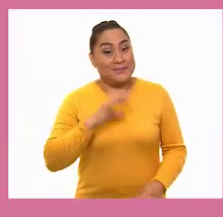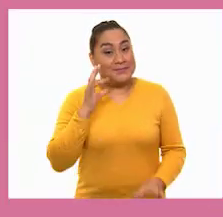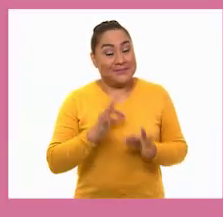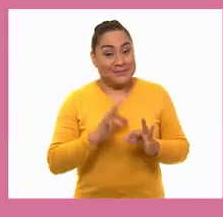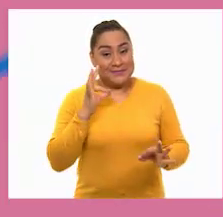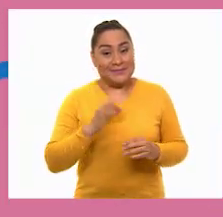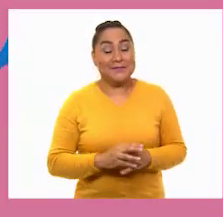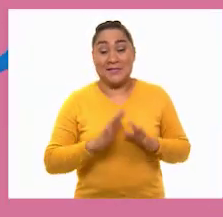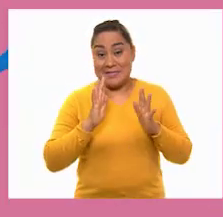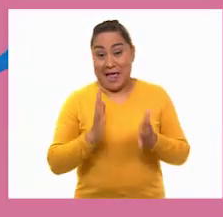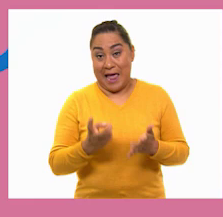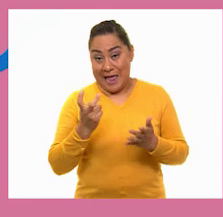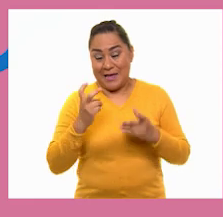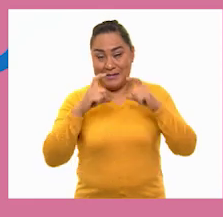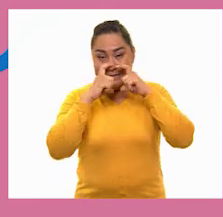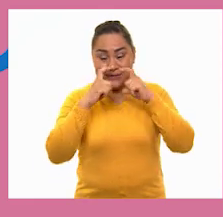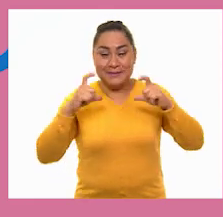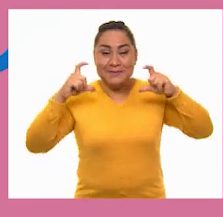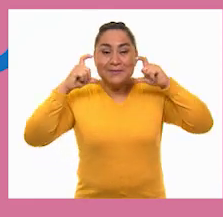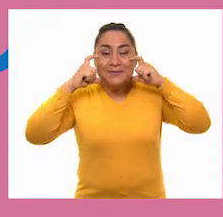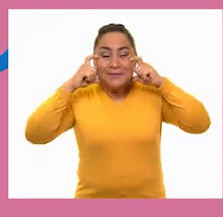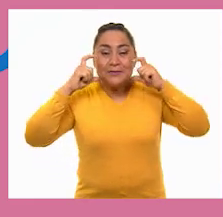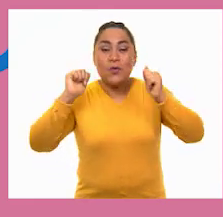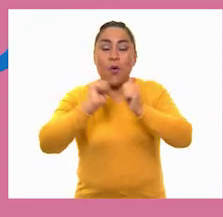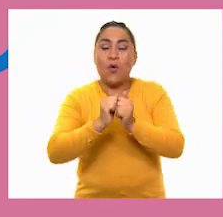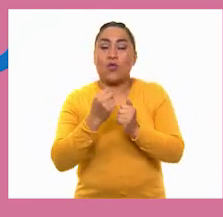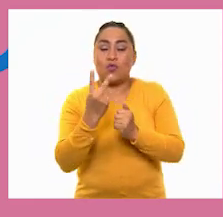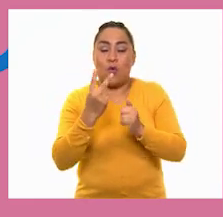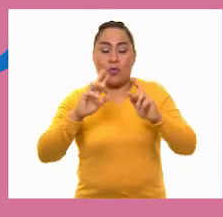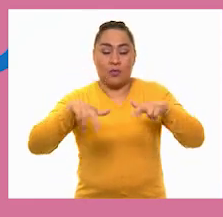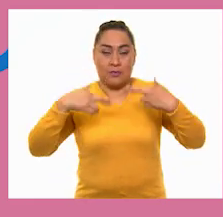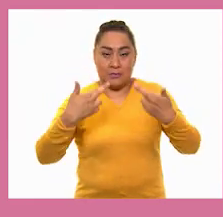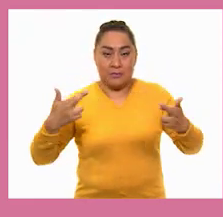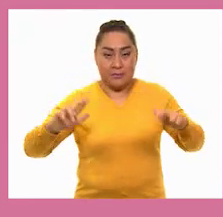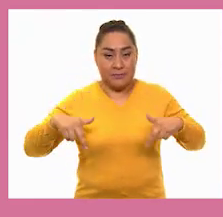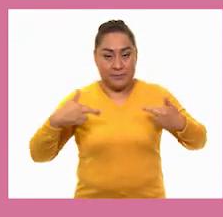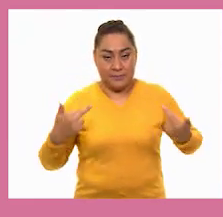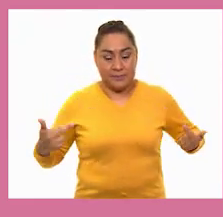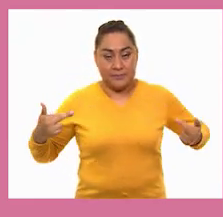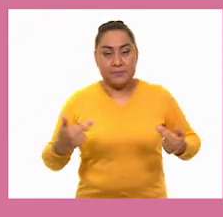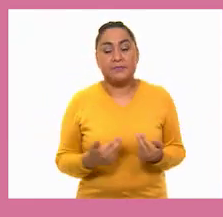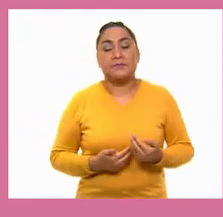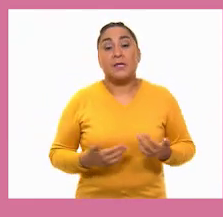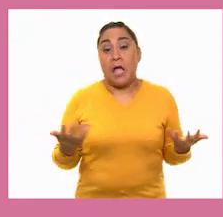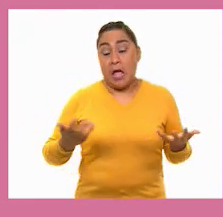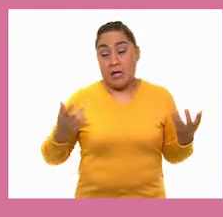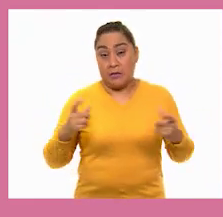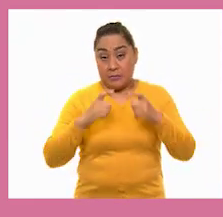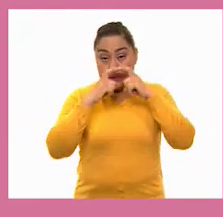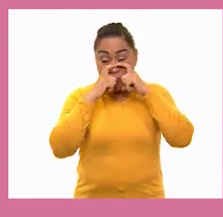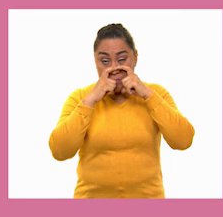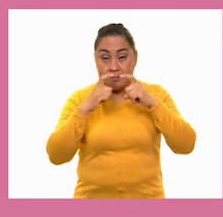¡Listo! Ya tienes un cubrebocas con 2 pares de cuerdas. Para